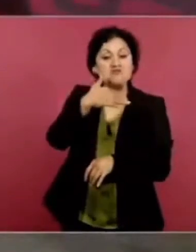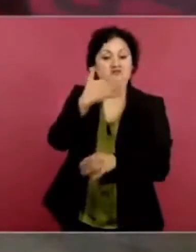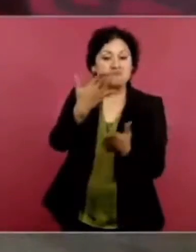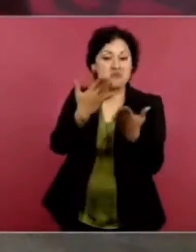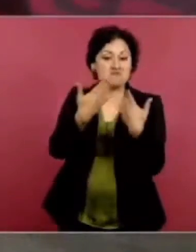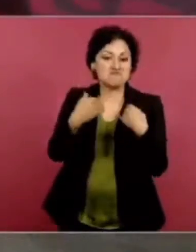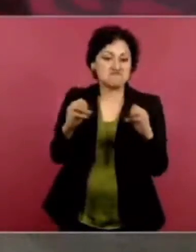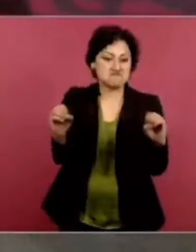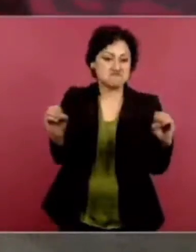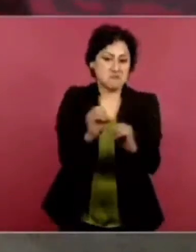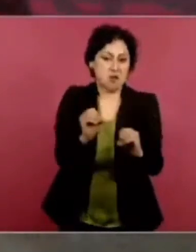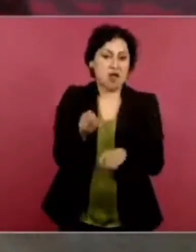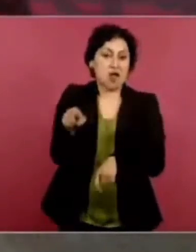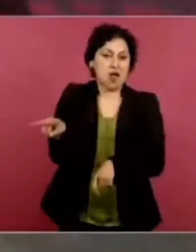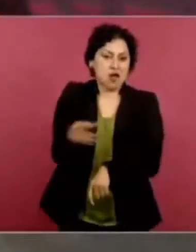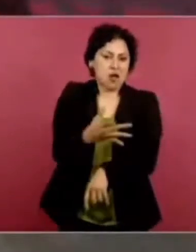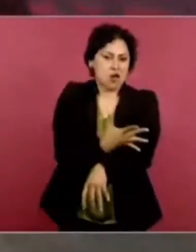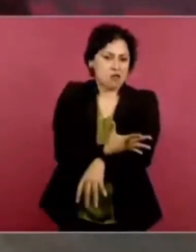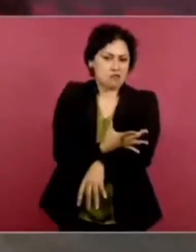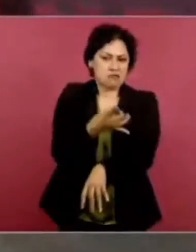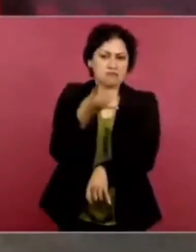es honesta.